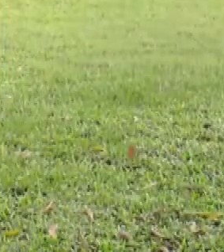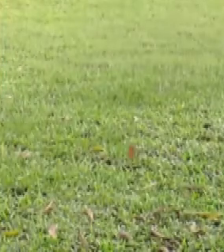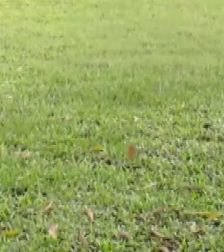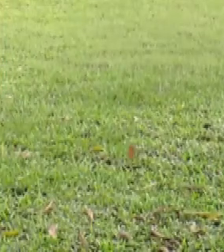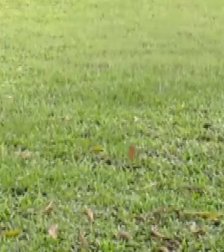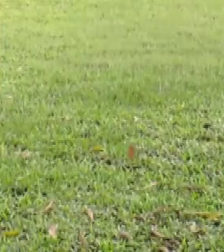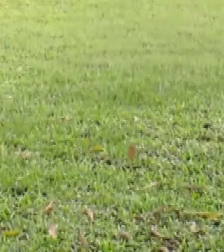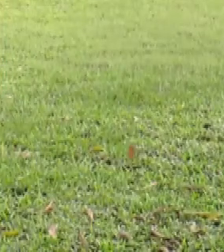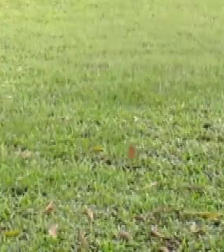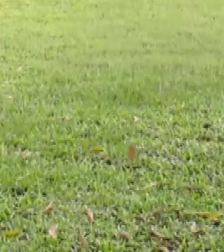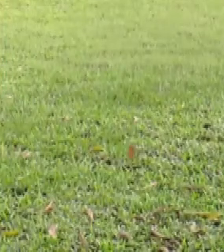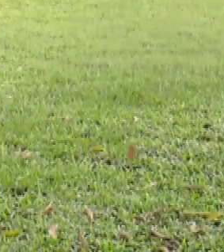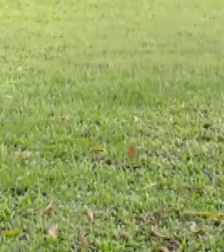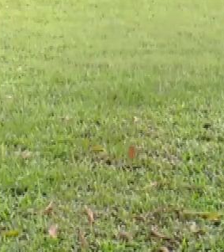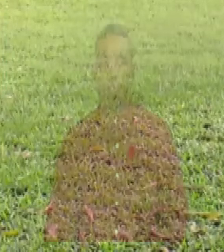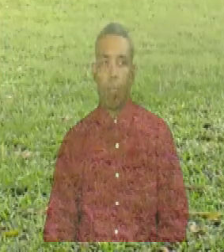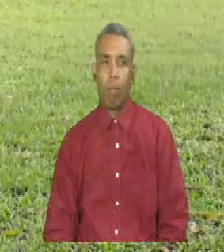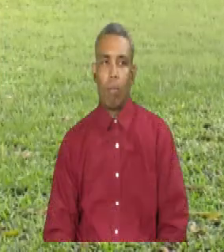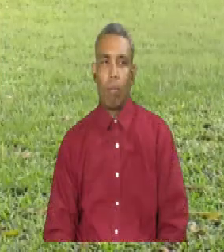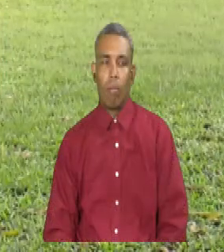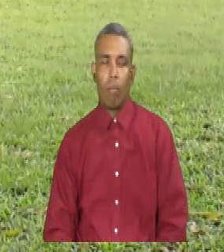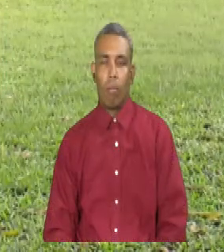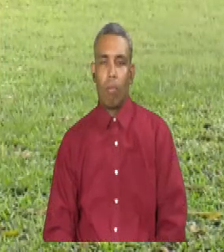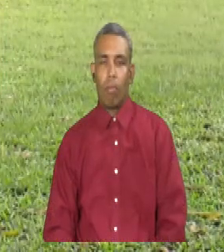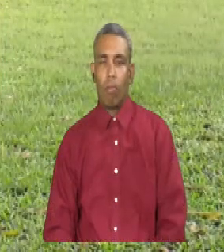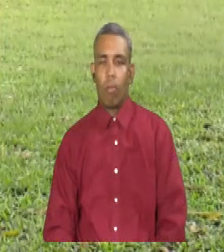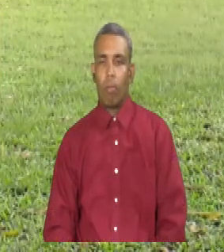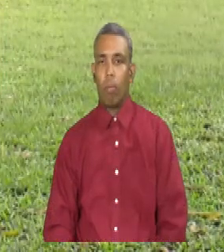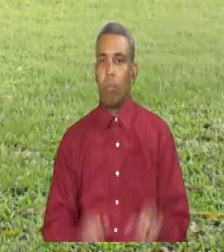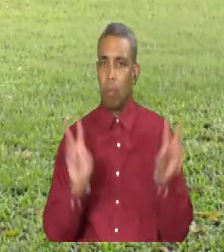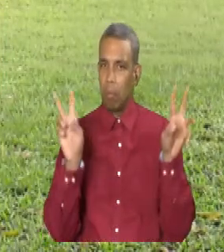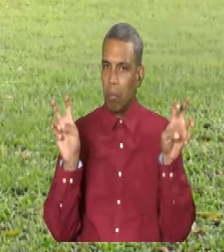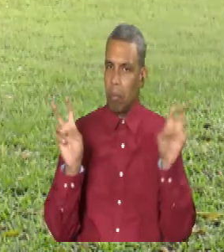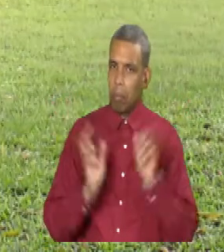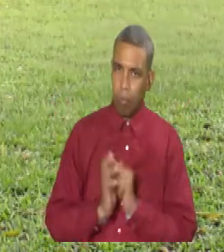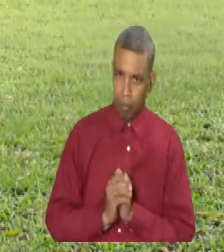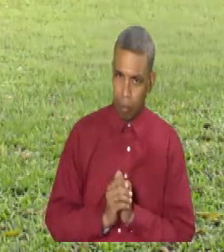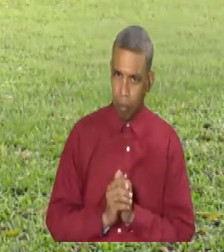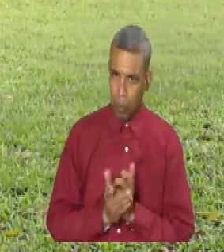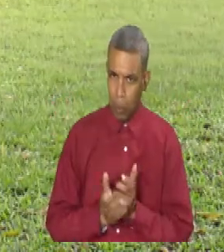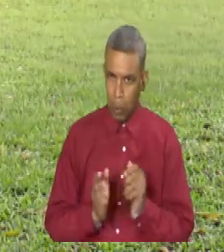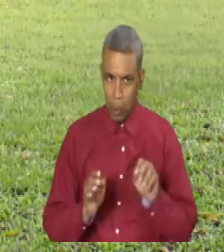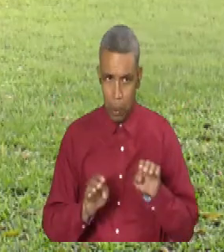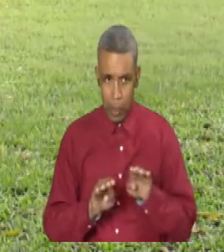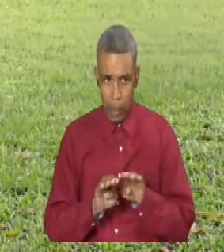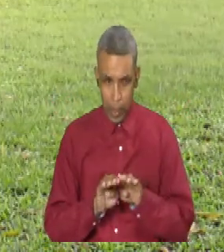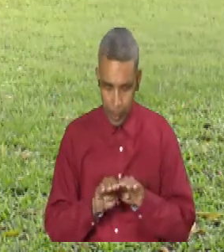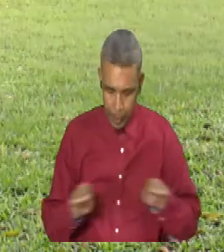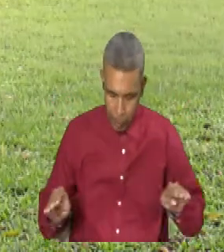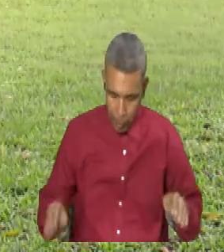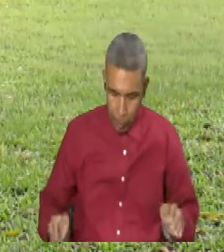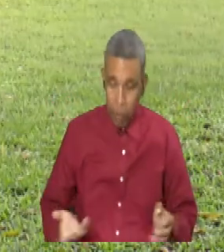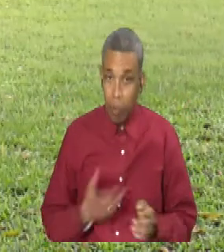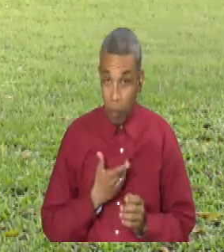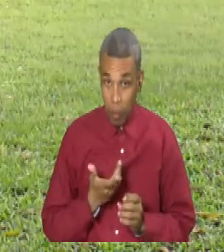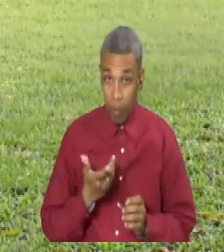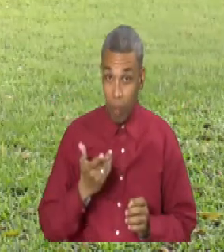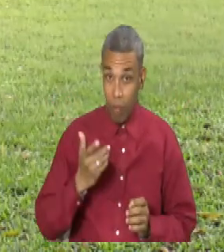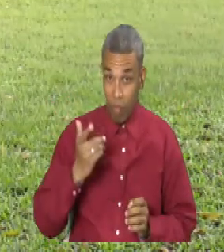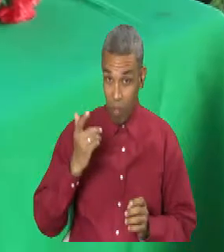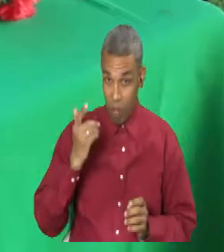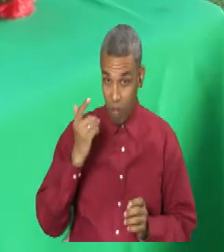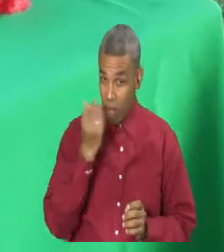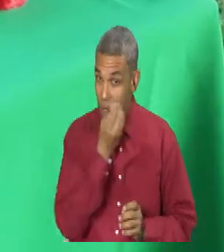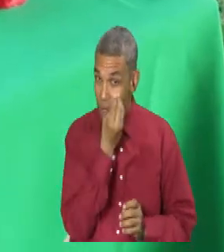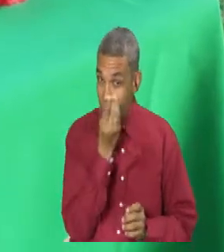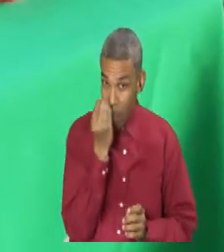Bueno, para la temática hindú es indispensable el centro de mesa. Voy a enseñarles un poco cómo hacer un centro de mesa. Aquí ya empecé utilizando las